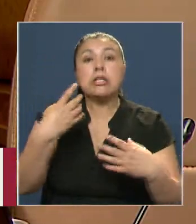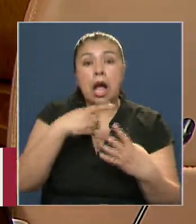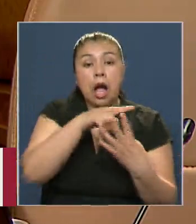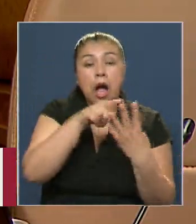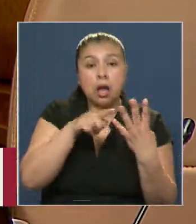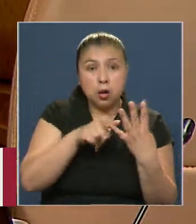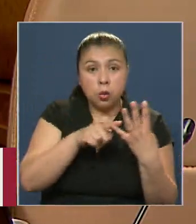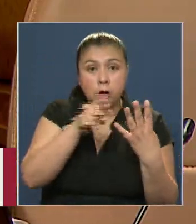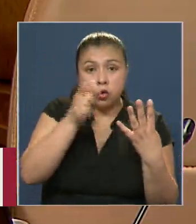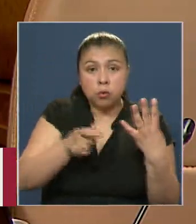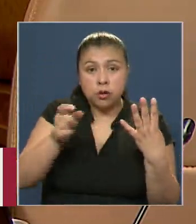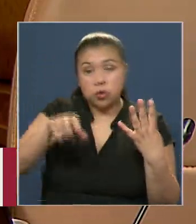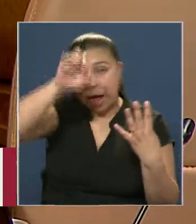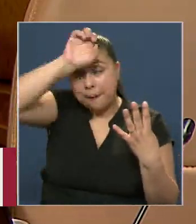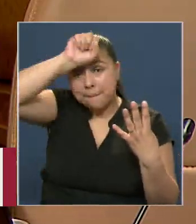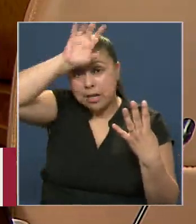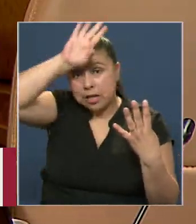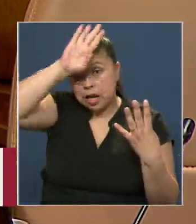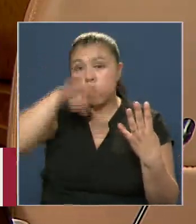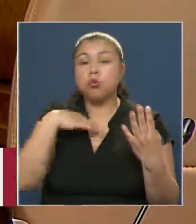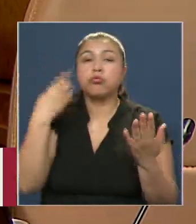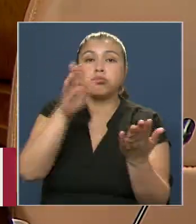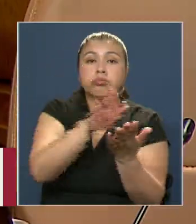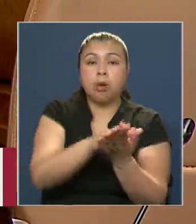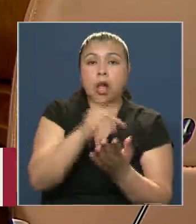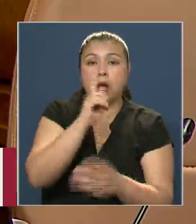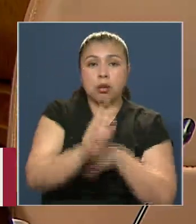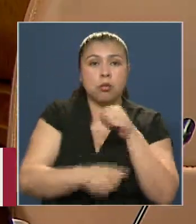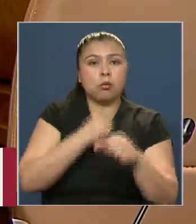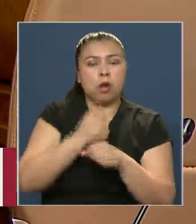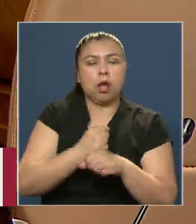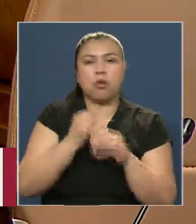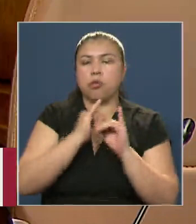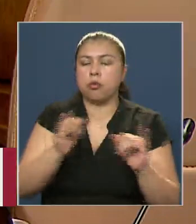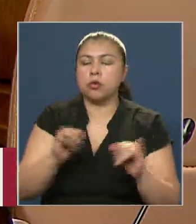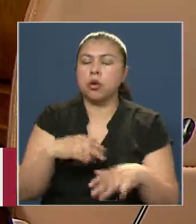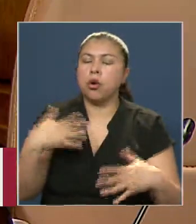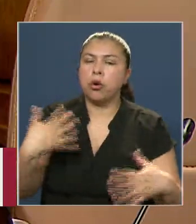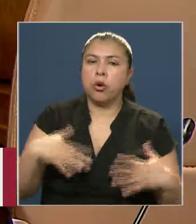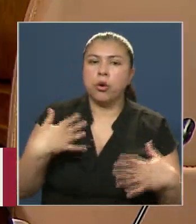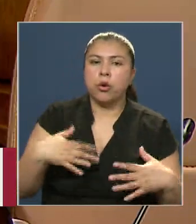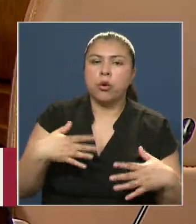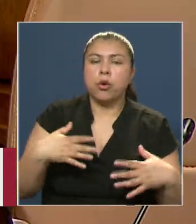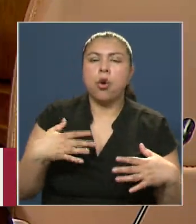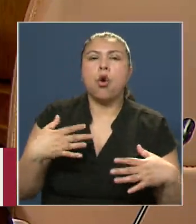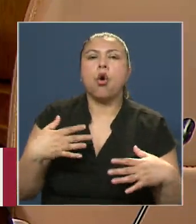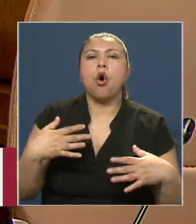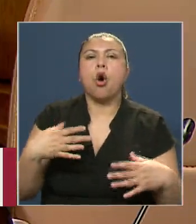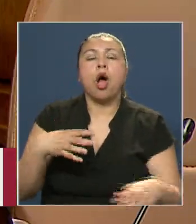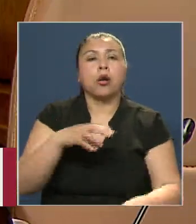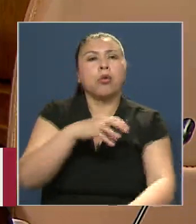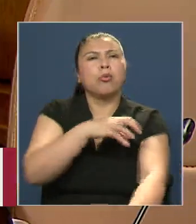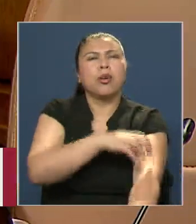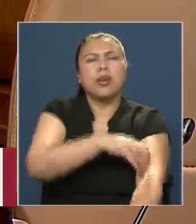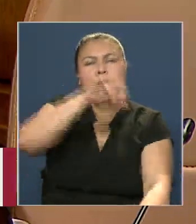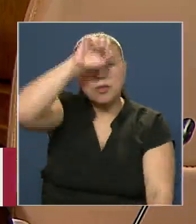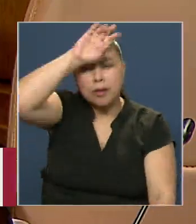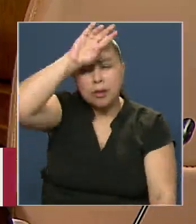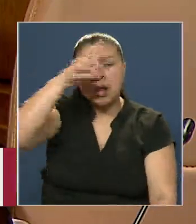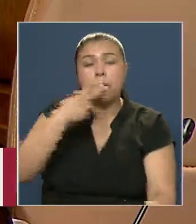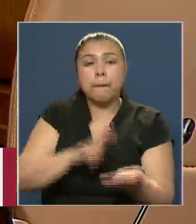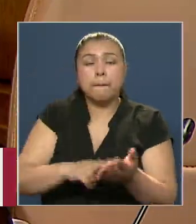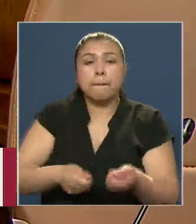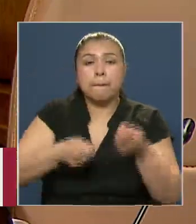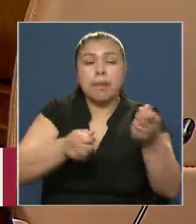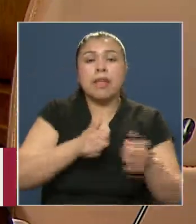fallecidos en el año, creo que es un dato bastante crudo, ¿no es cierto?, para nosotros como una región minera, oficiar